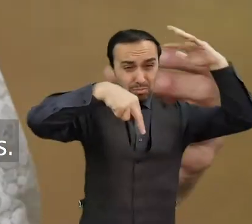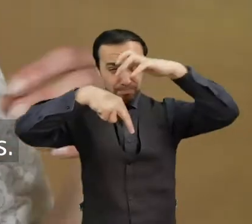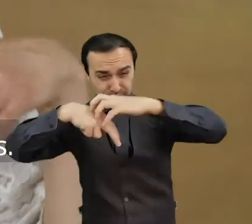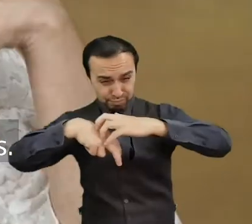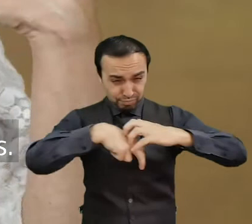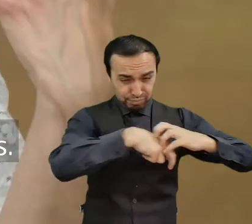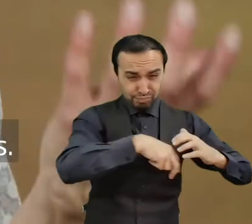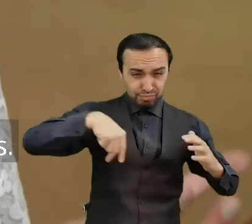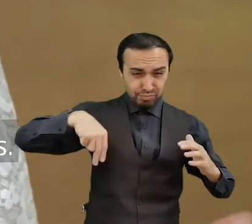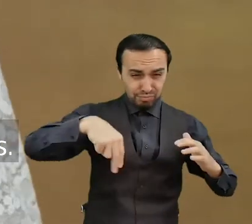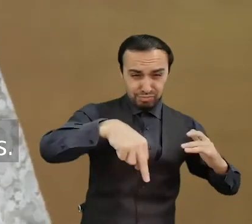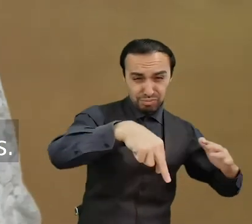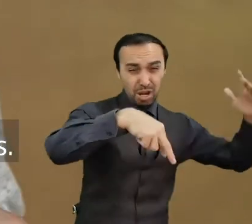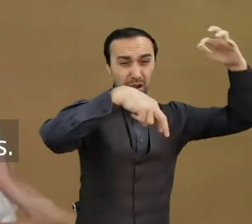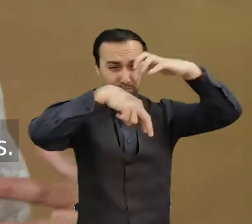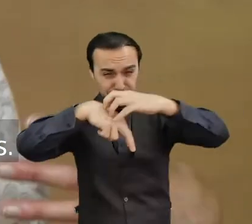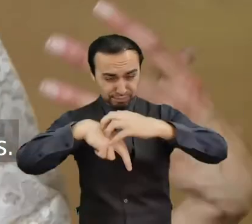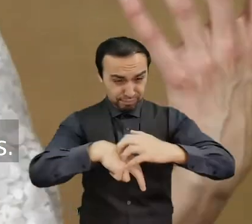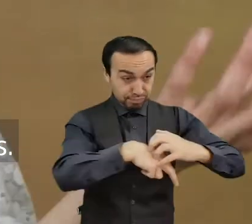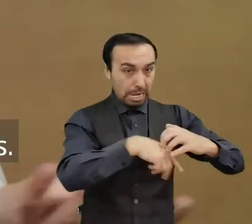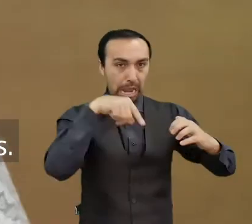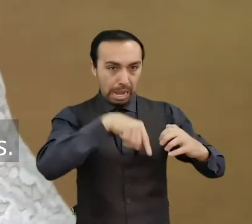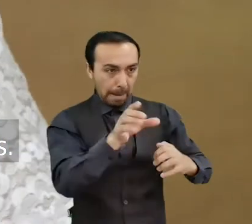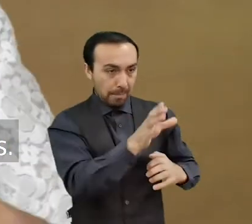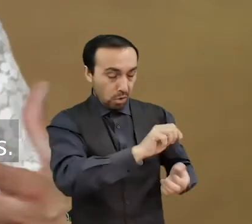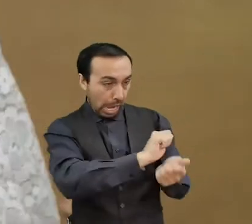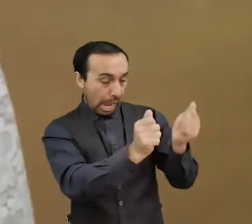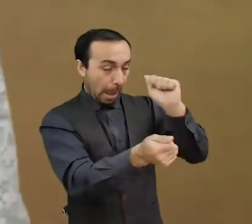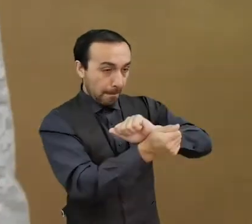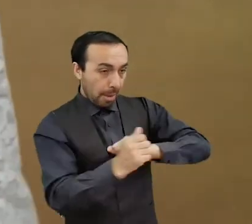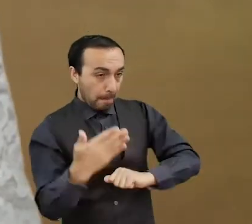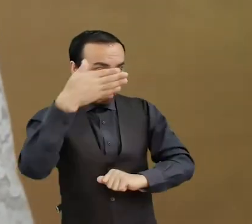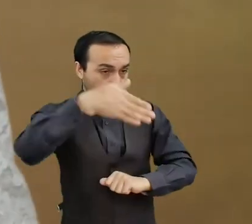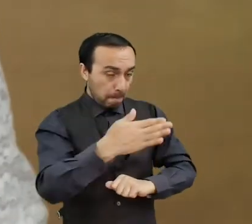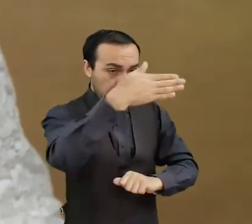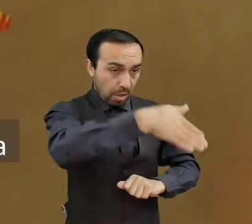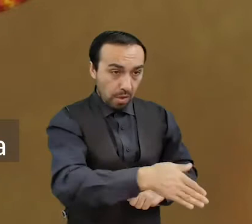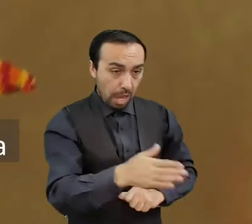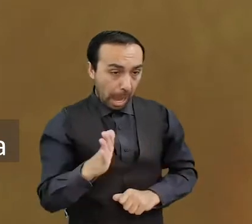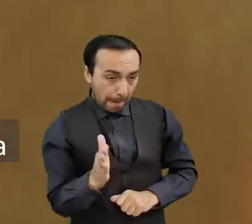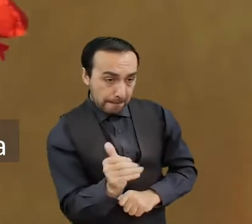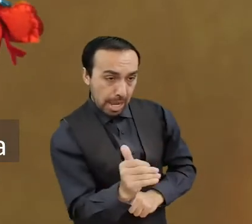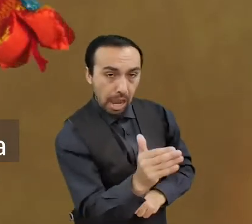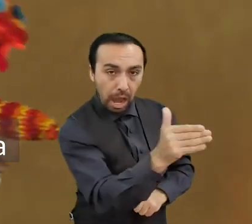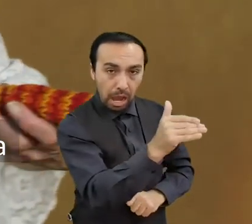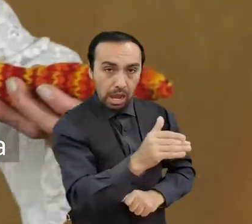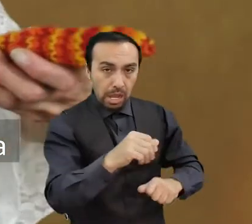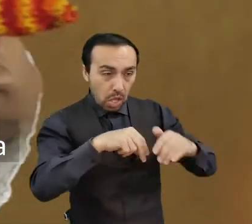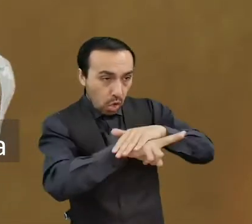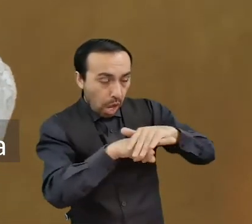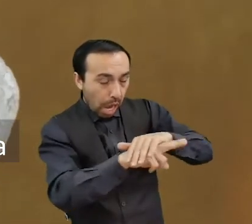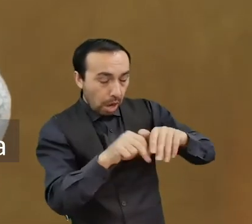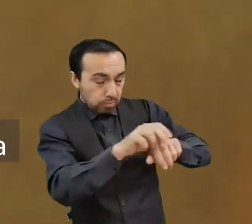mar transformándolos en delfines en peces en caracolas mientras tanto el tren también